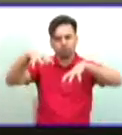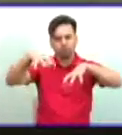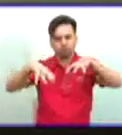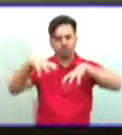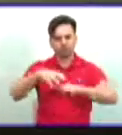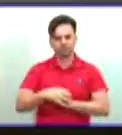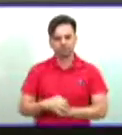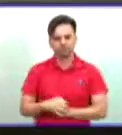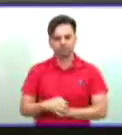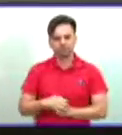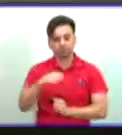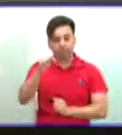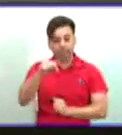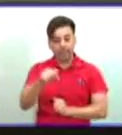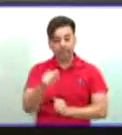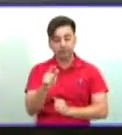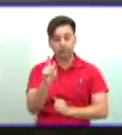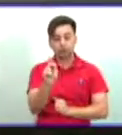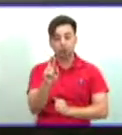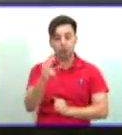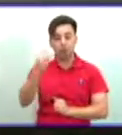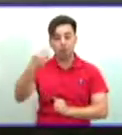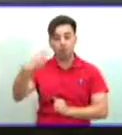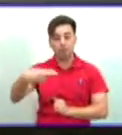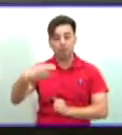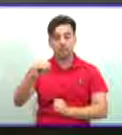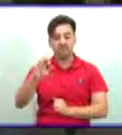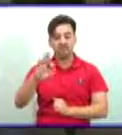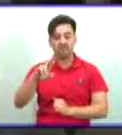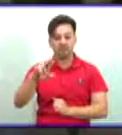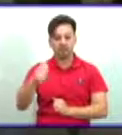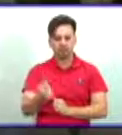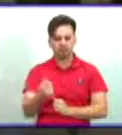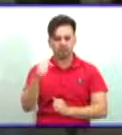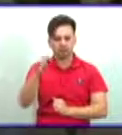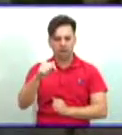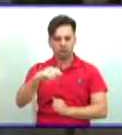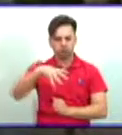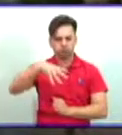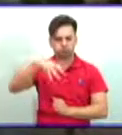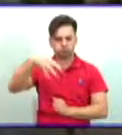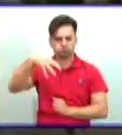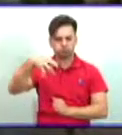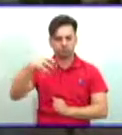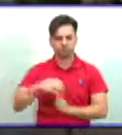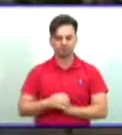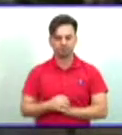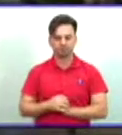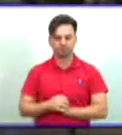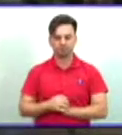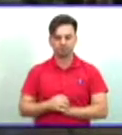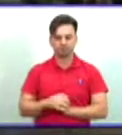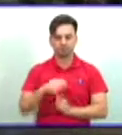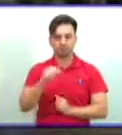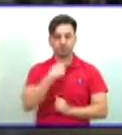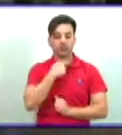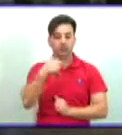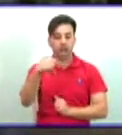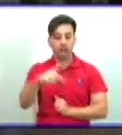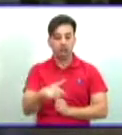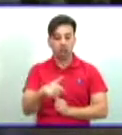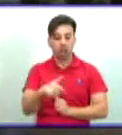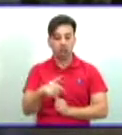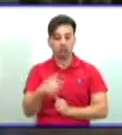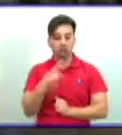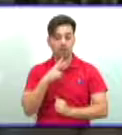troposfera es donde se mantienen en suspensión la mayoría de gases y partículas, entre ellos el vapor de agua, y es